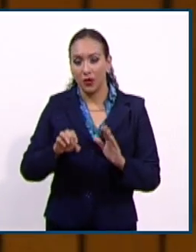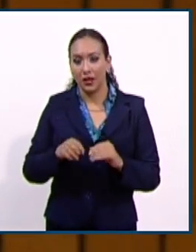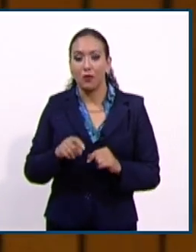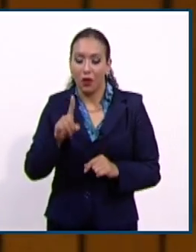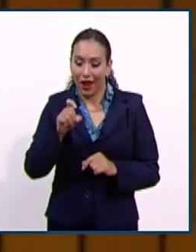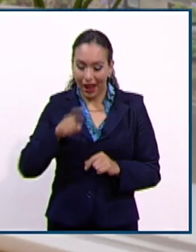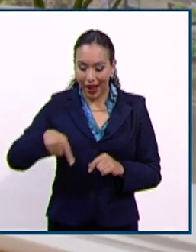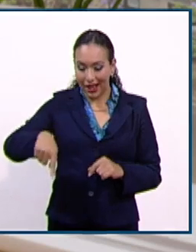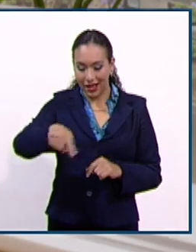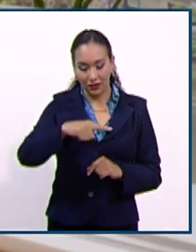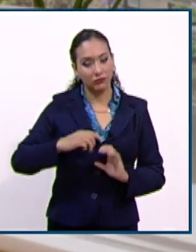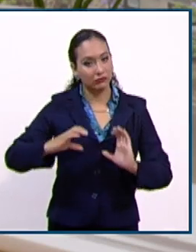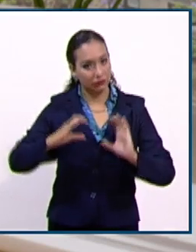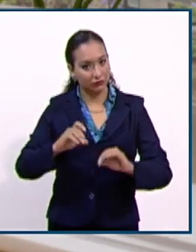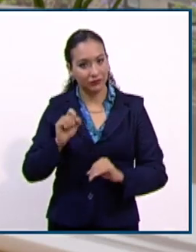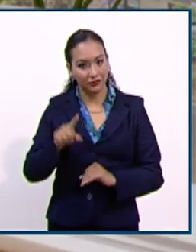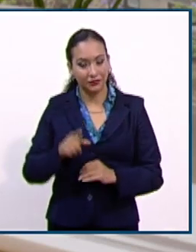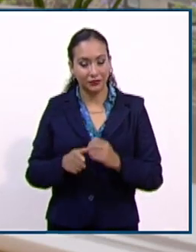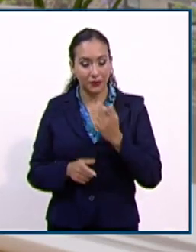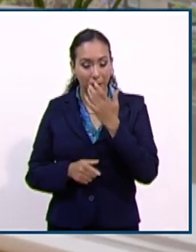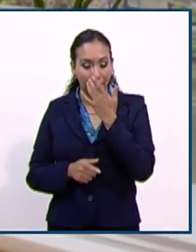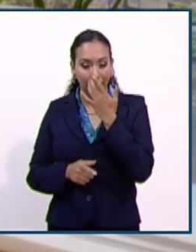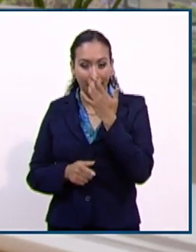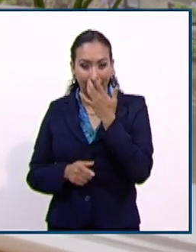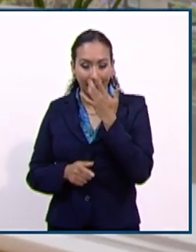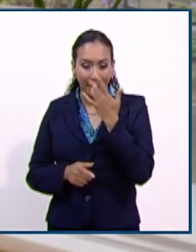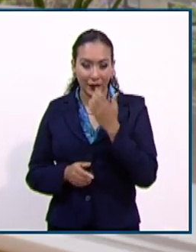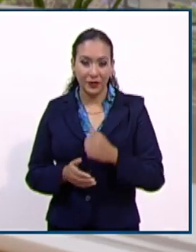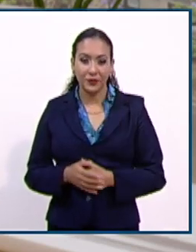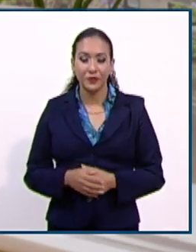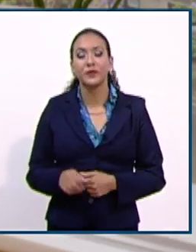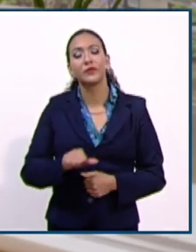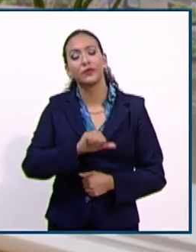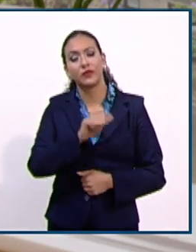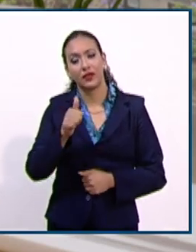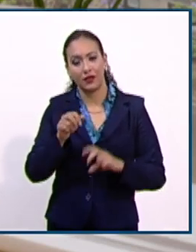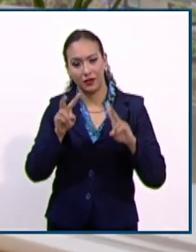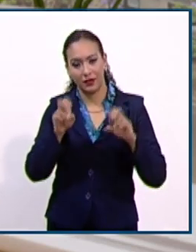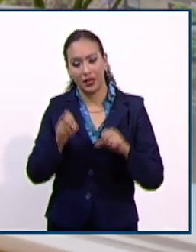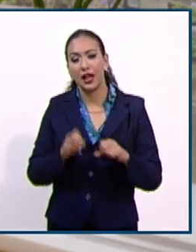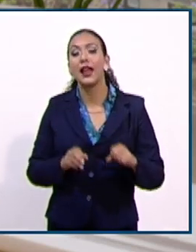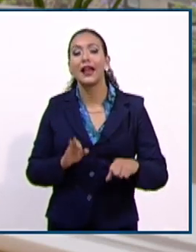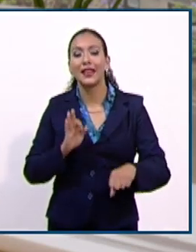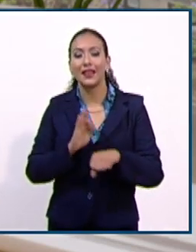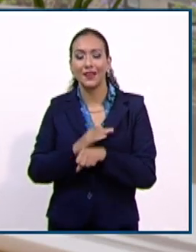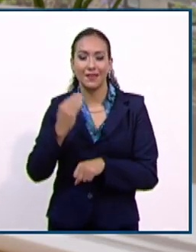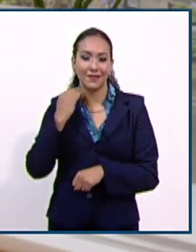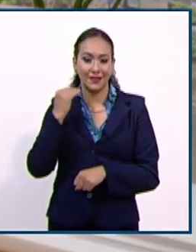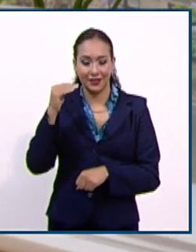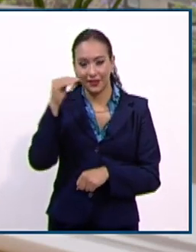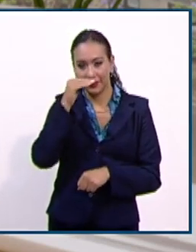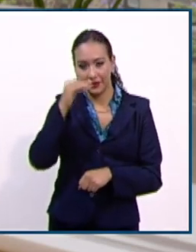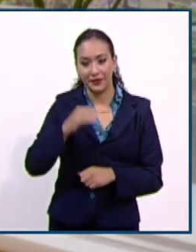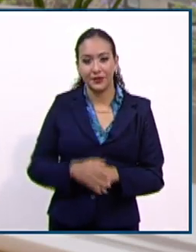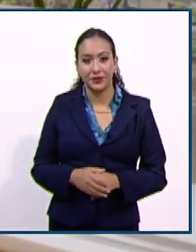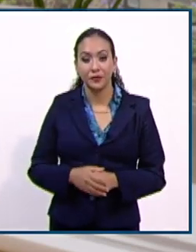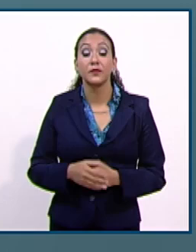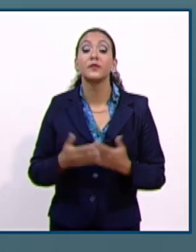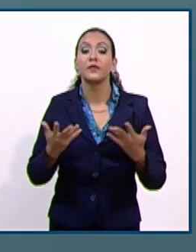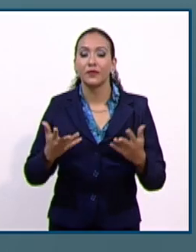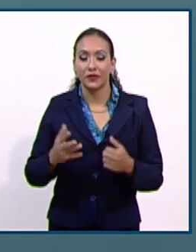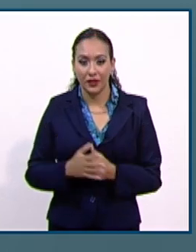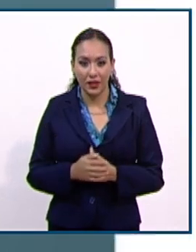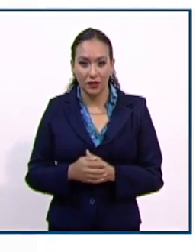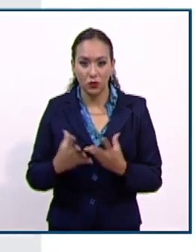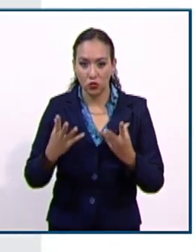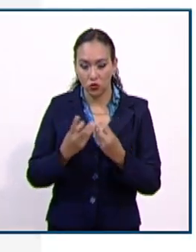manglares. En otros asuntos, personal de la Defensoría Pública Federal documentó el operativo realizado por elementos del